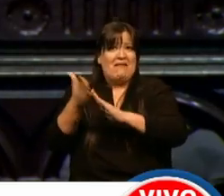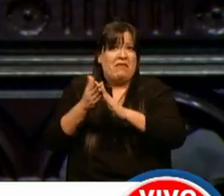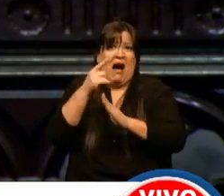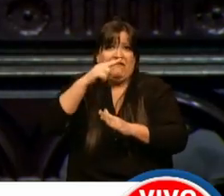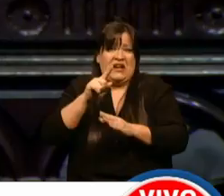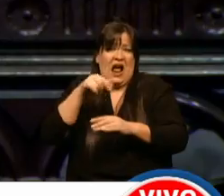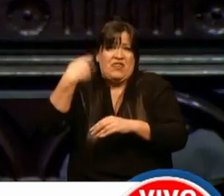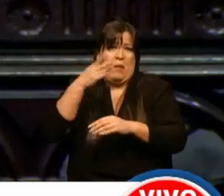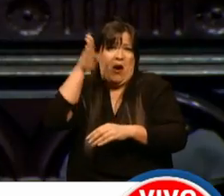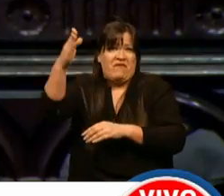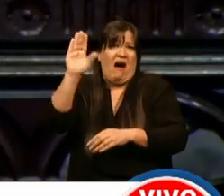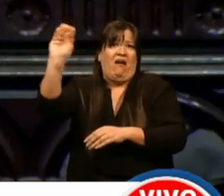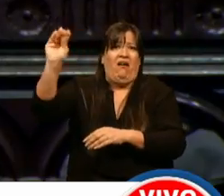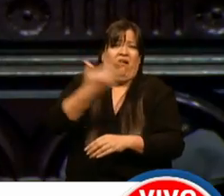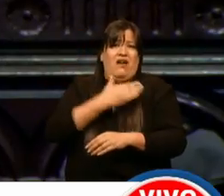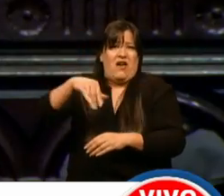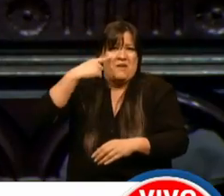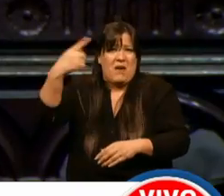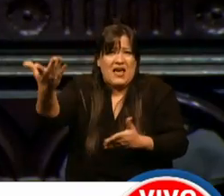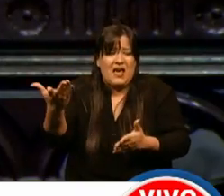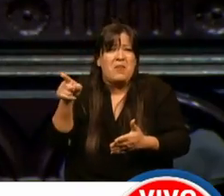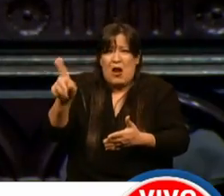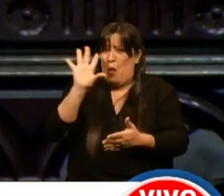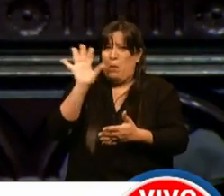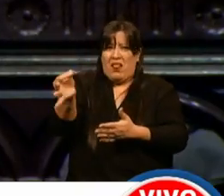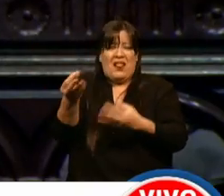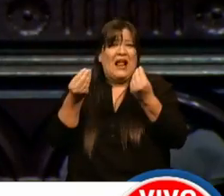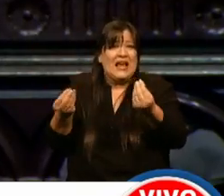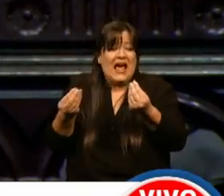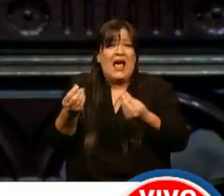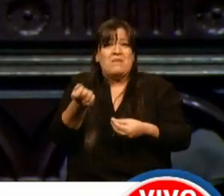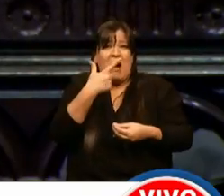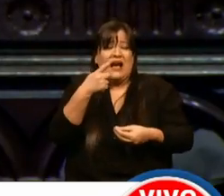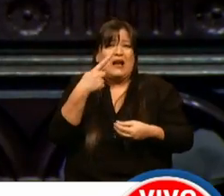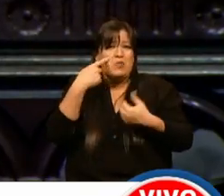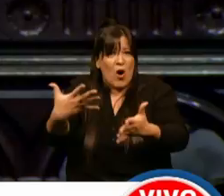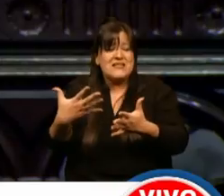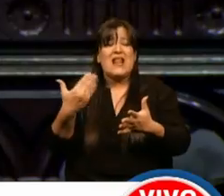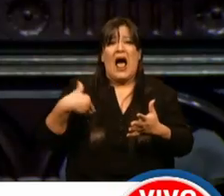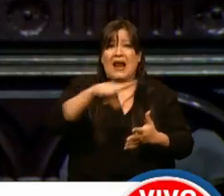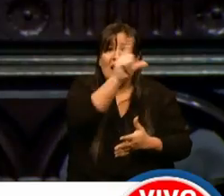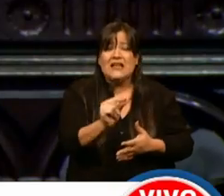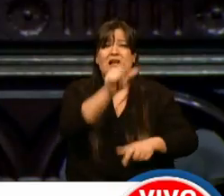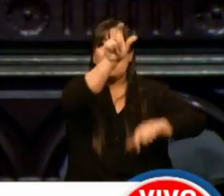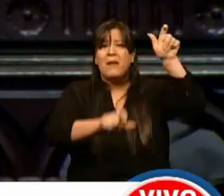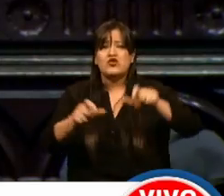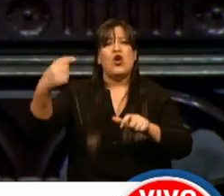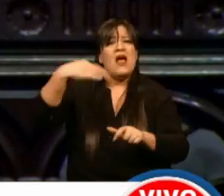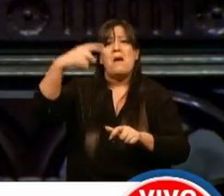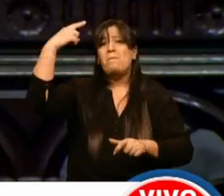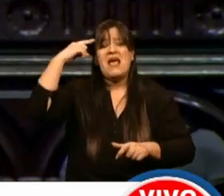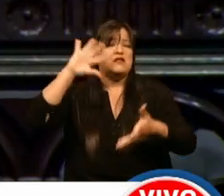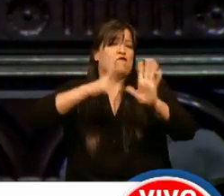del fondo monetario internacional demostrando que la argentina y los ciudadanos y ciudadanas piensen como